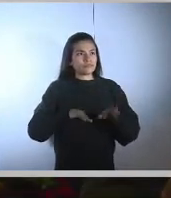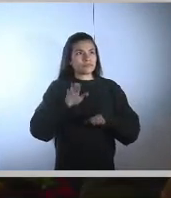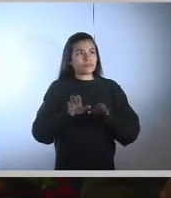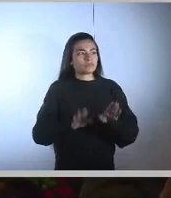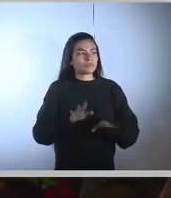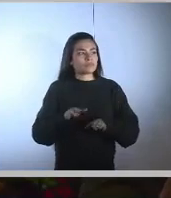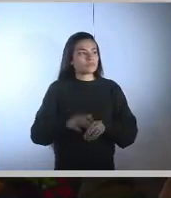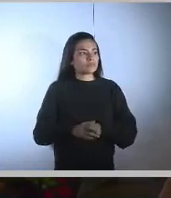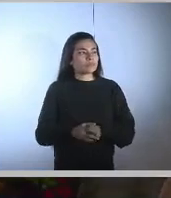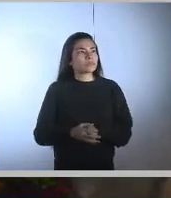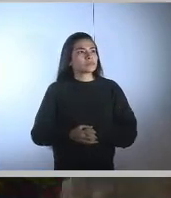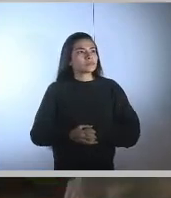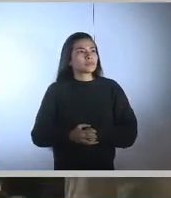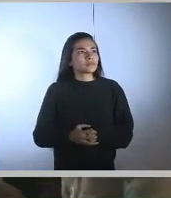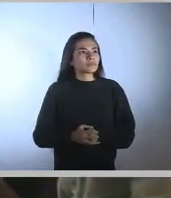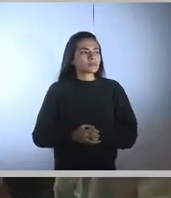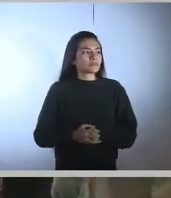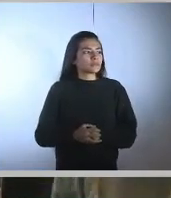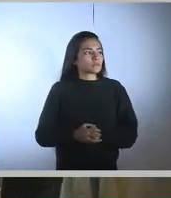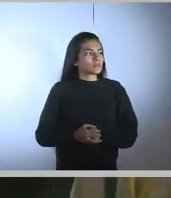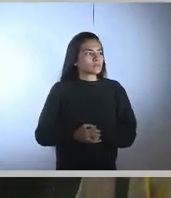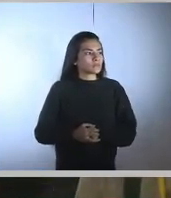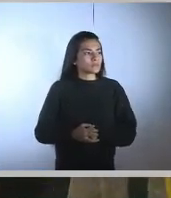Mr. Chomsky, can you hear us?